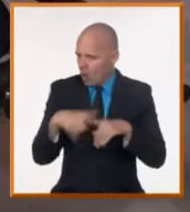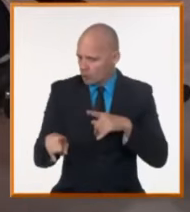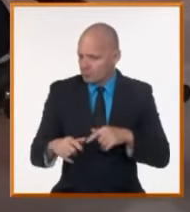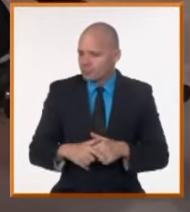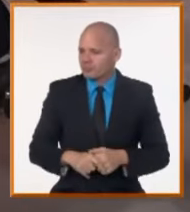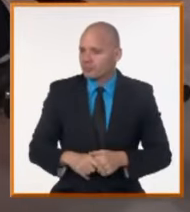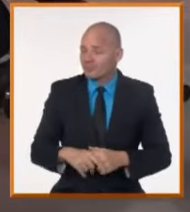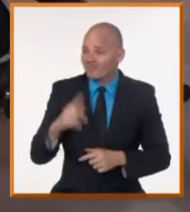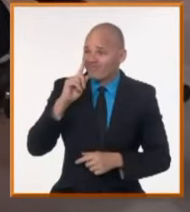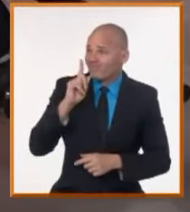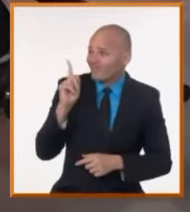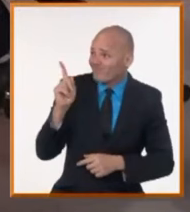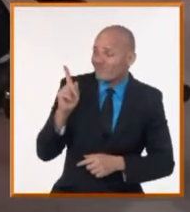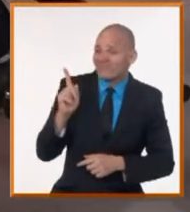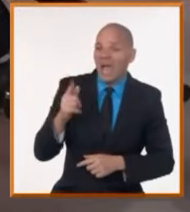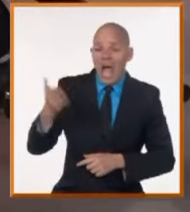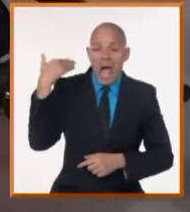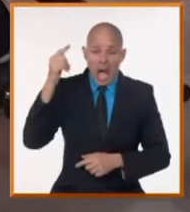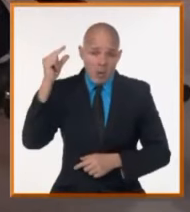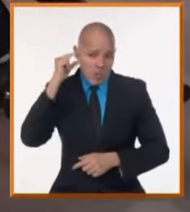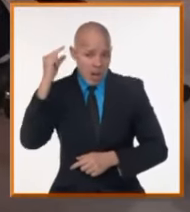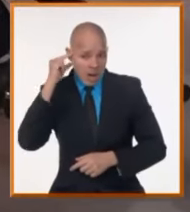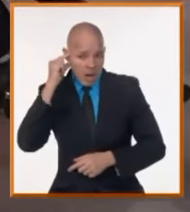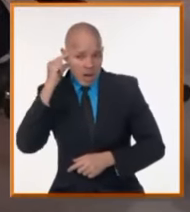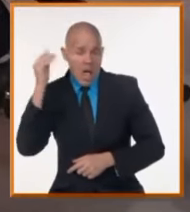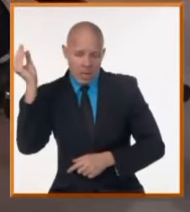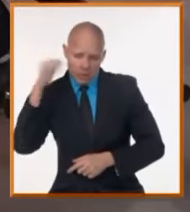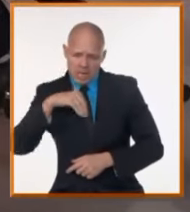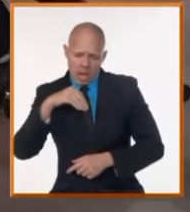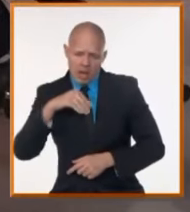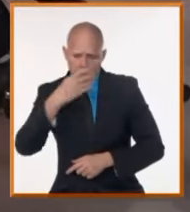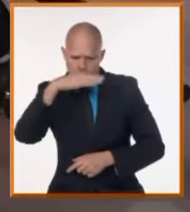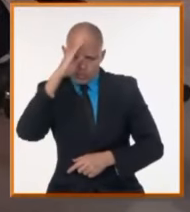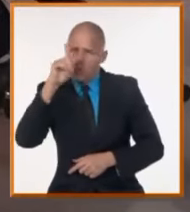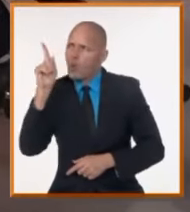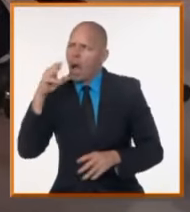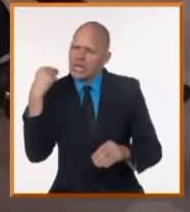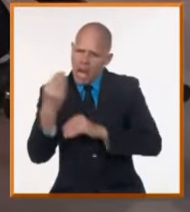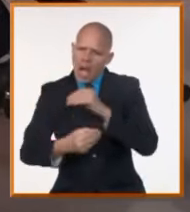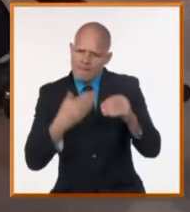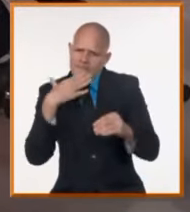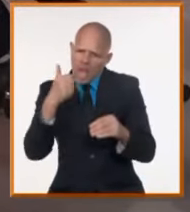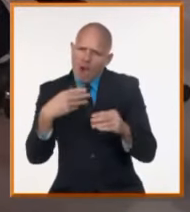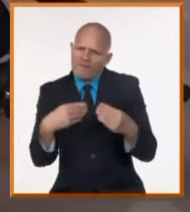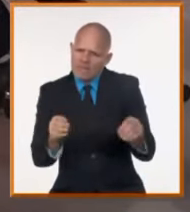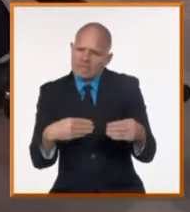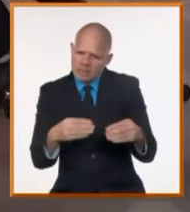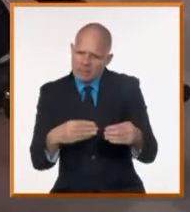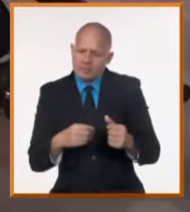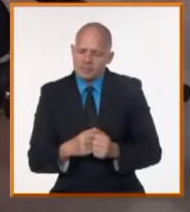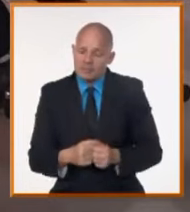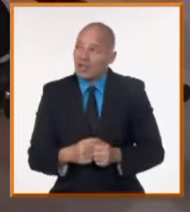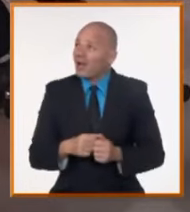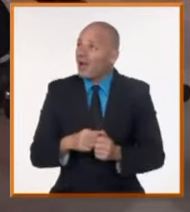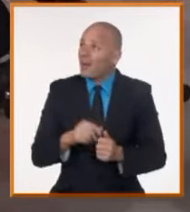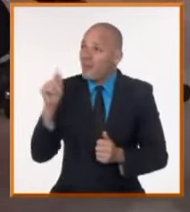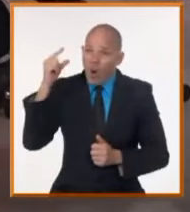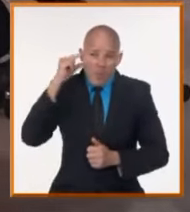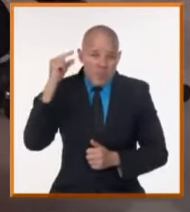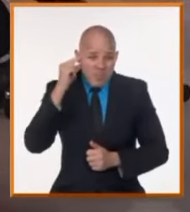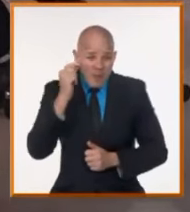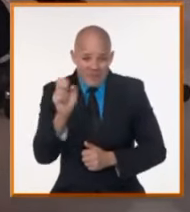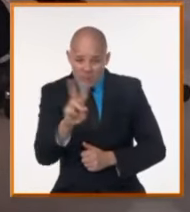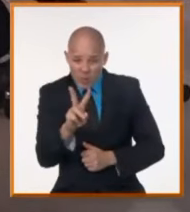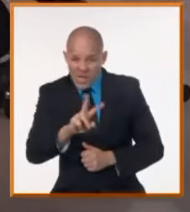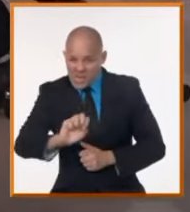Venezuela fue sentando las bases después de todo lo que hizo Trump. Pero me gustaría volver a caer en Cuba, es decir, la Cuba hoy, o